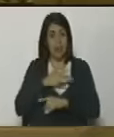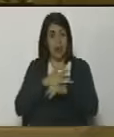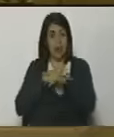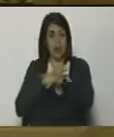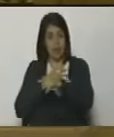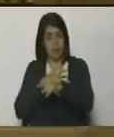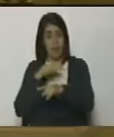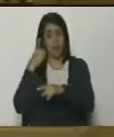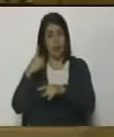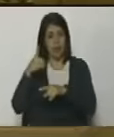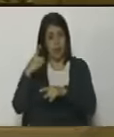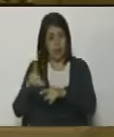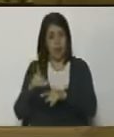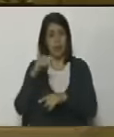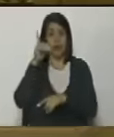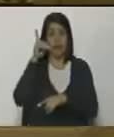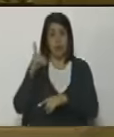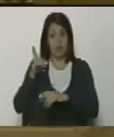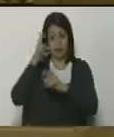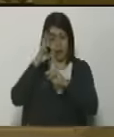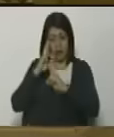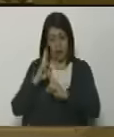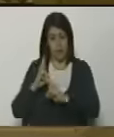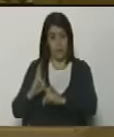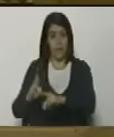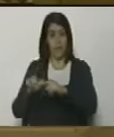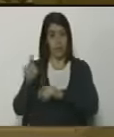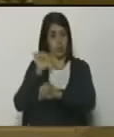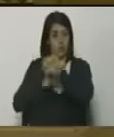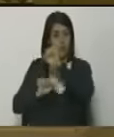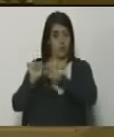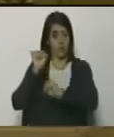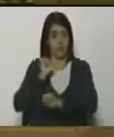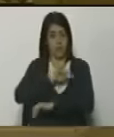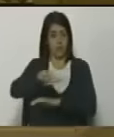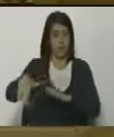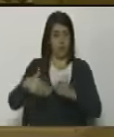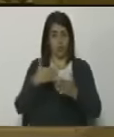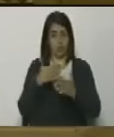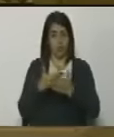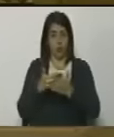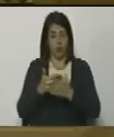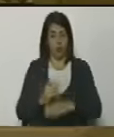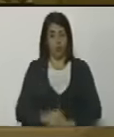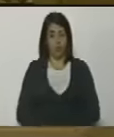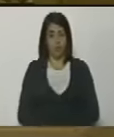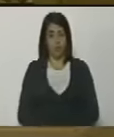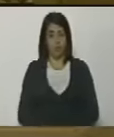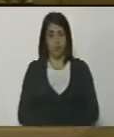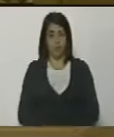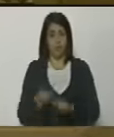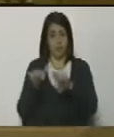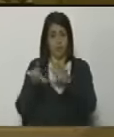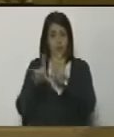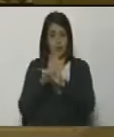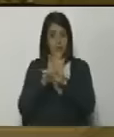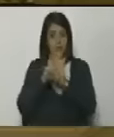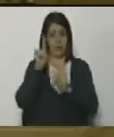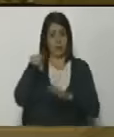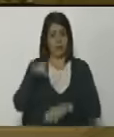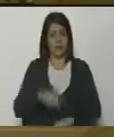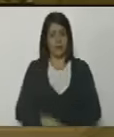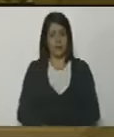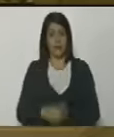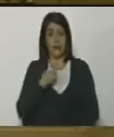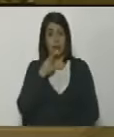con derechos que deben ser respetados y defendidos por todos y por todas. Esta ley también,